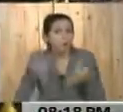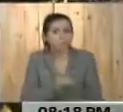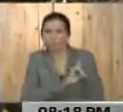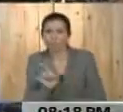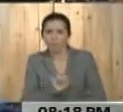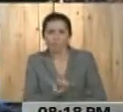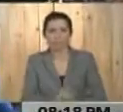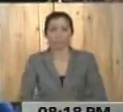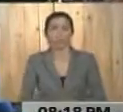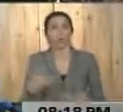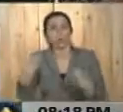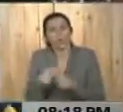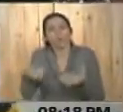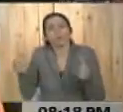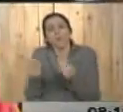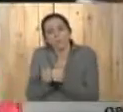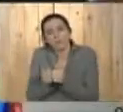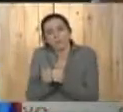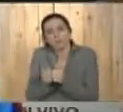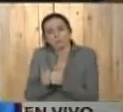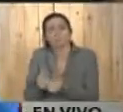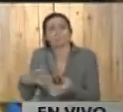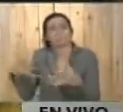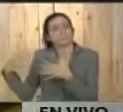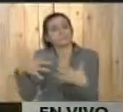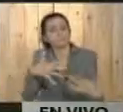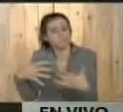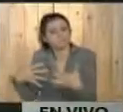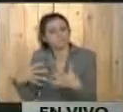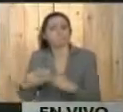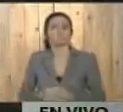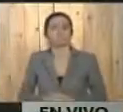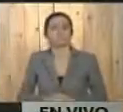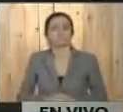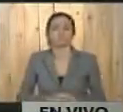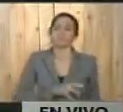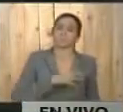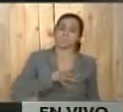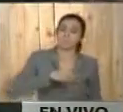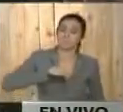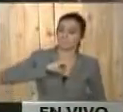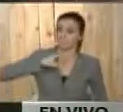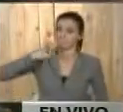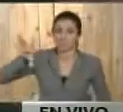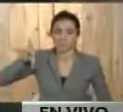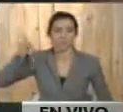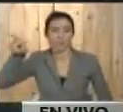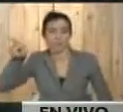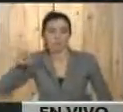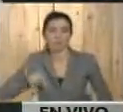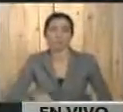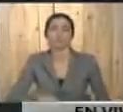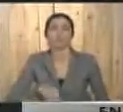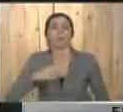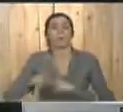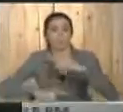de armas y primero me llevaron a La Guaira, después a Puerto